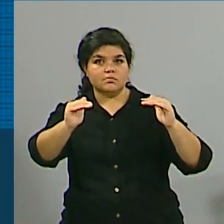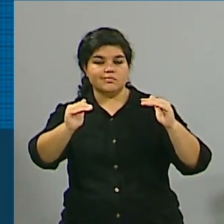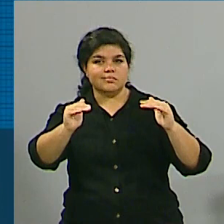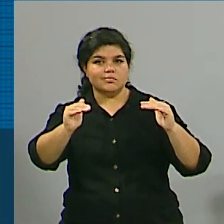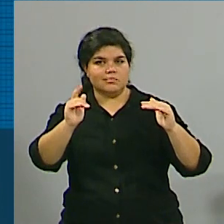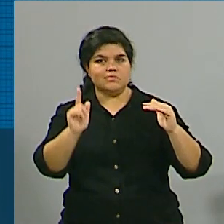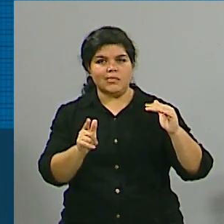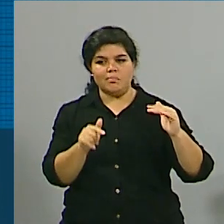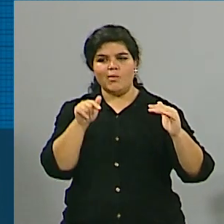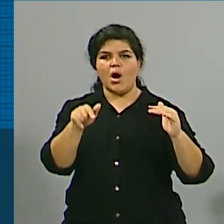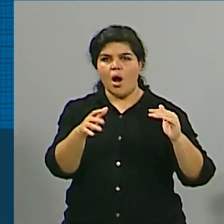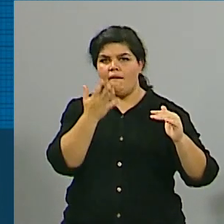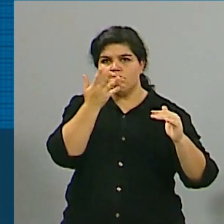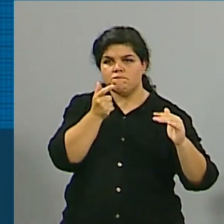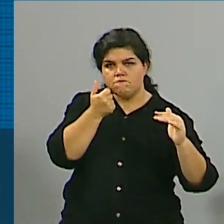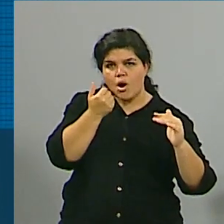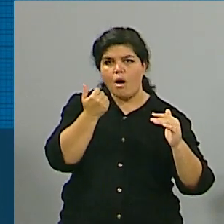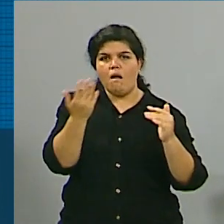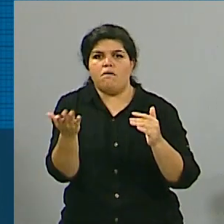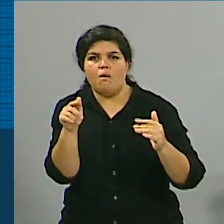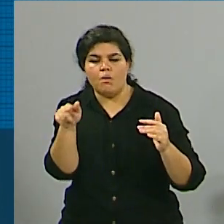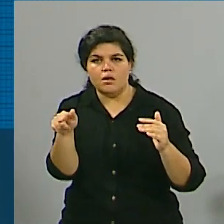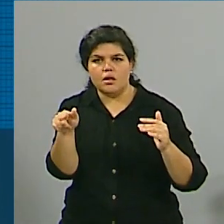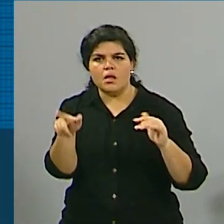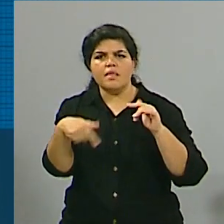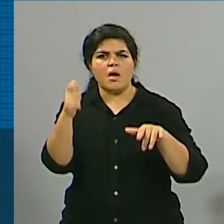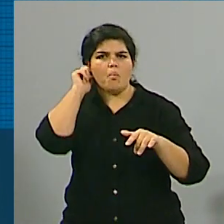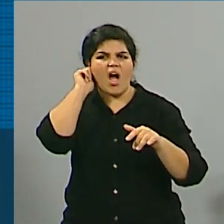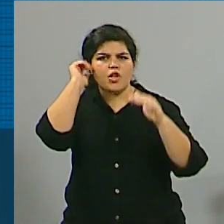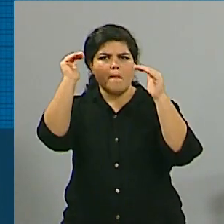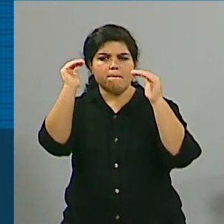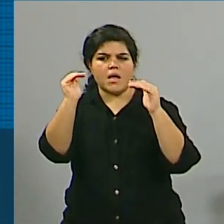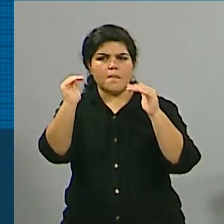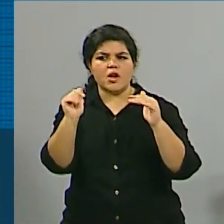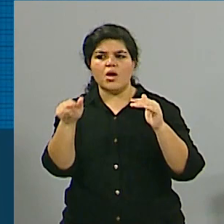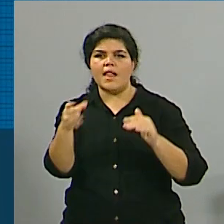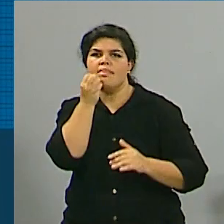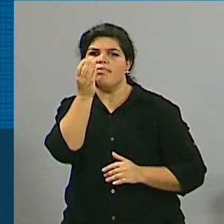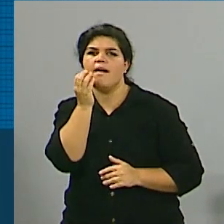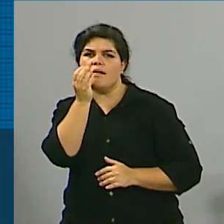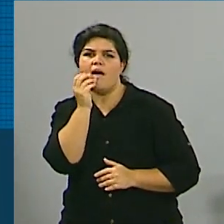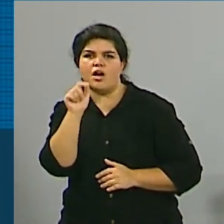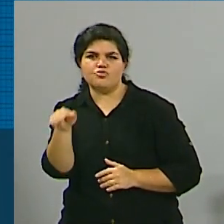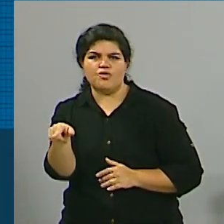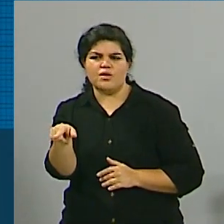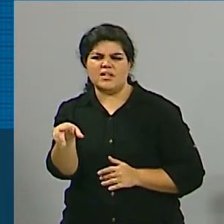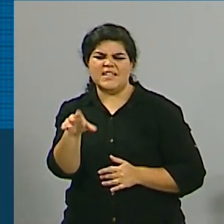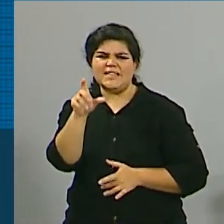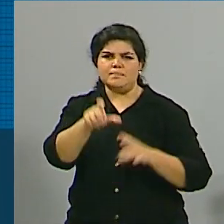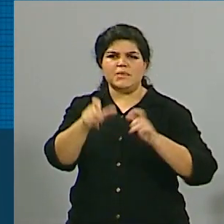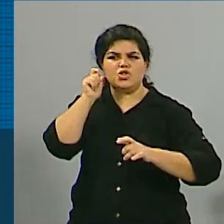algunas declaraciones que había hecho públicamente y se viene hablando de una recuperación de Milei, de su